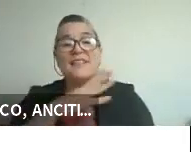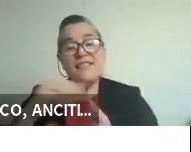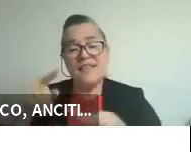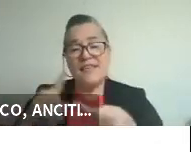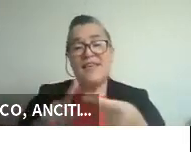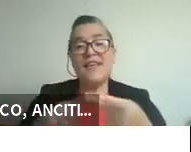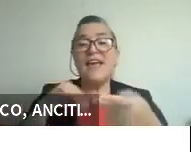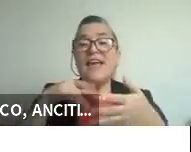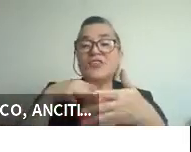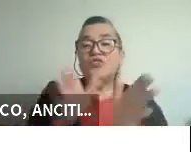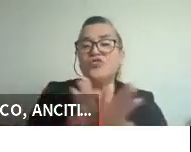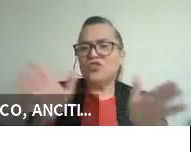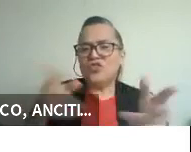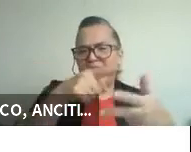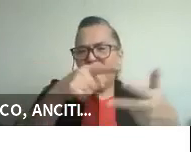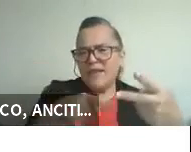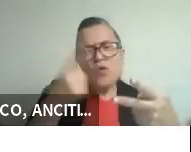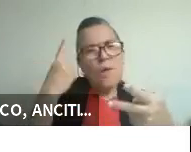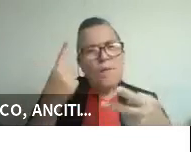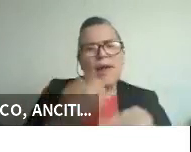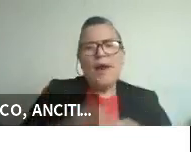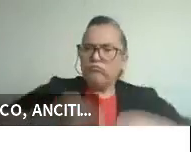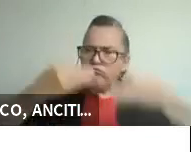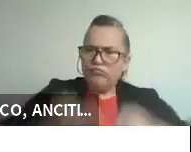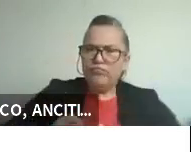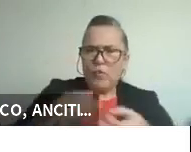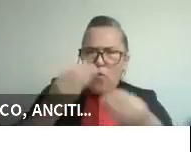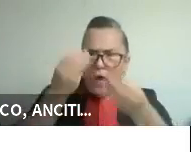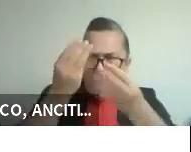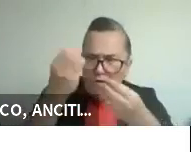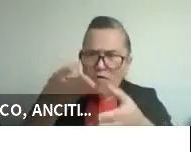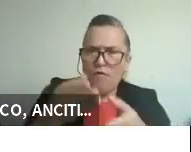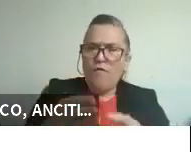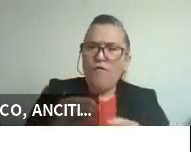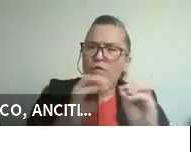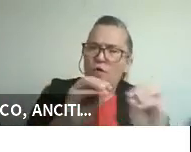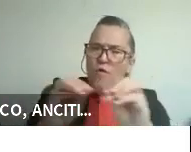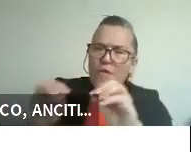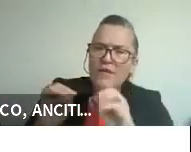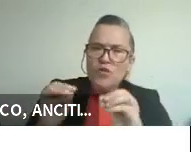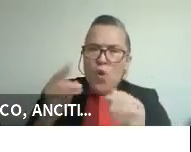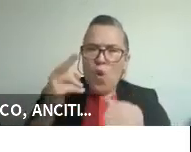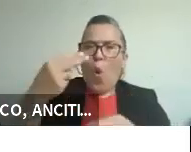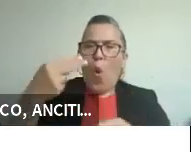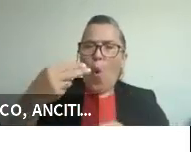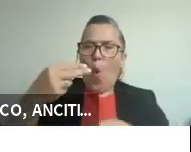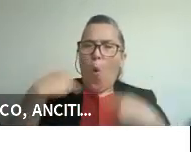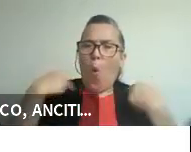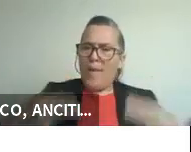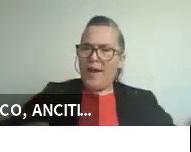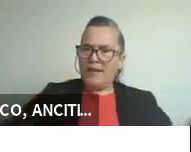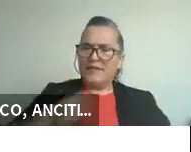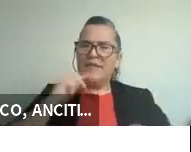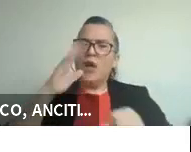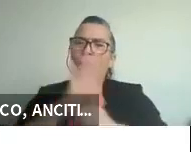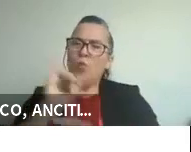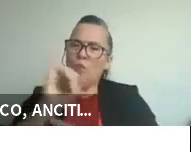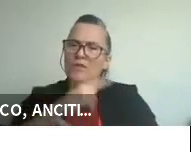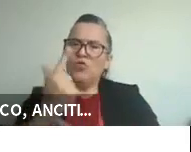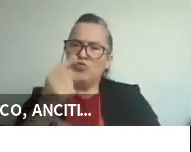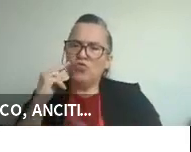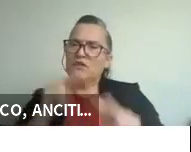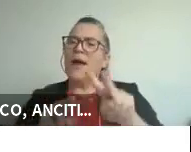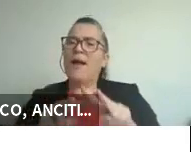una formación humanista amplia culta en el estudiantado y con una visión del compromiso social también